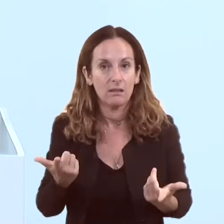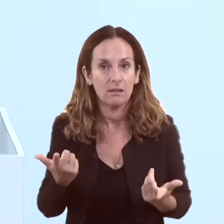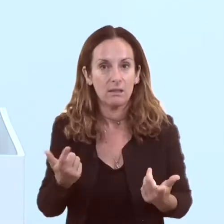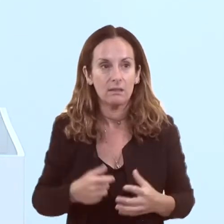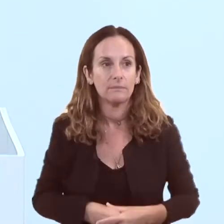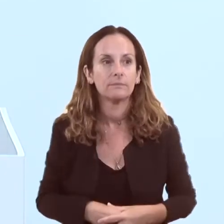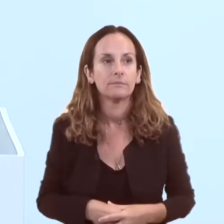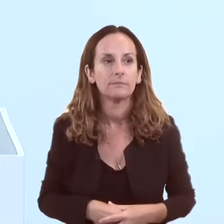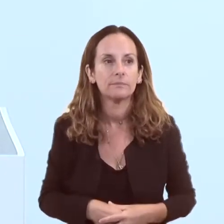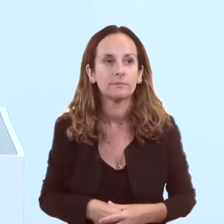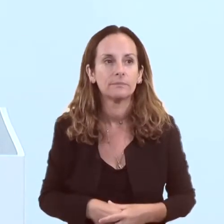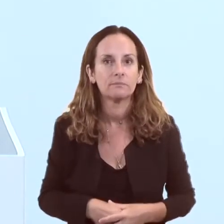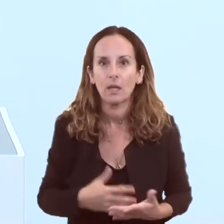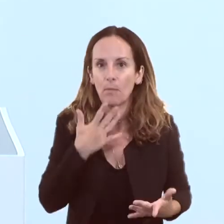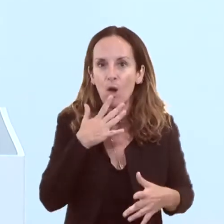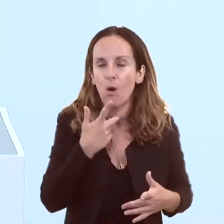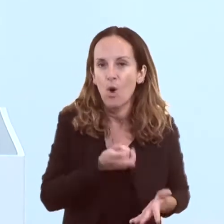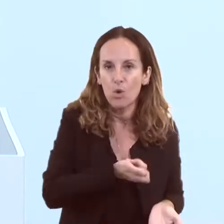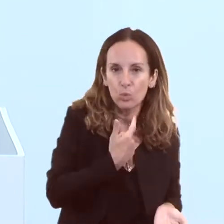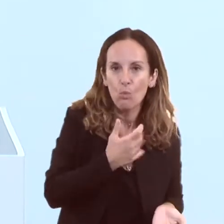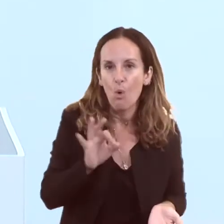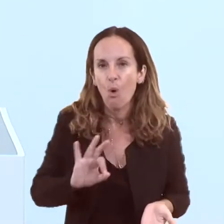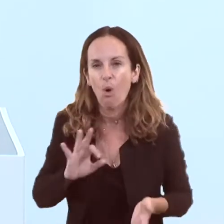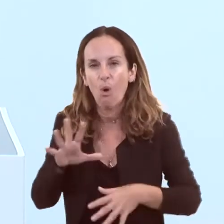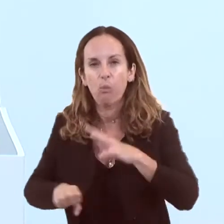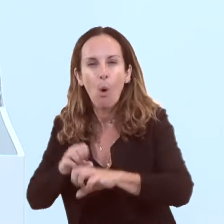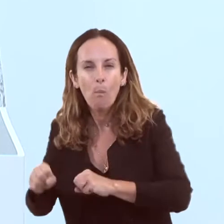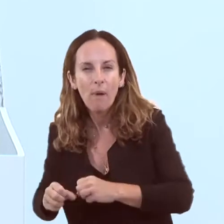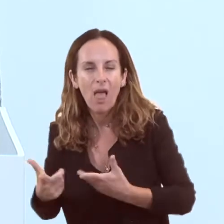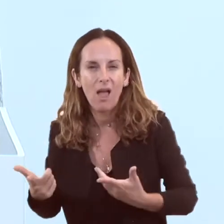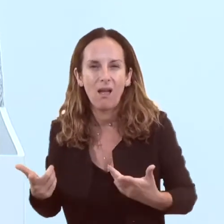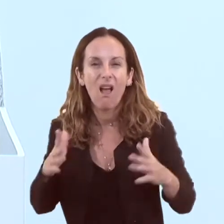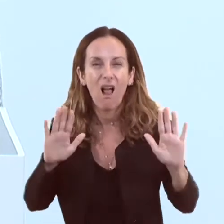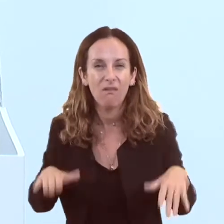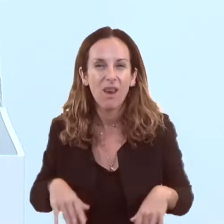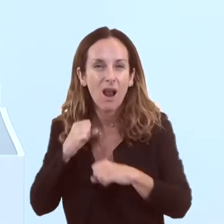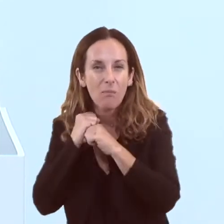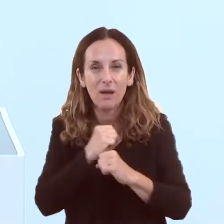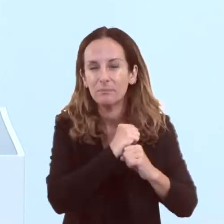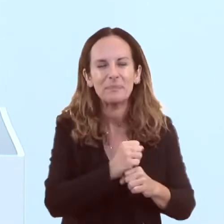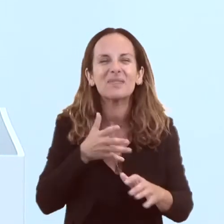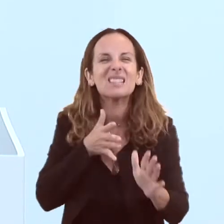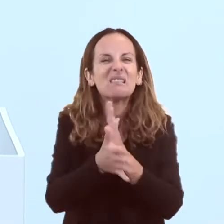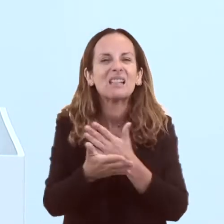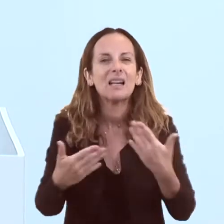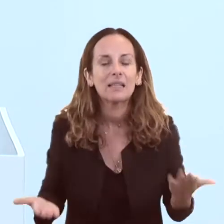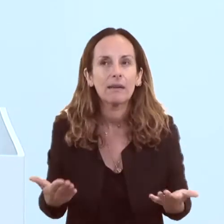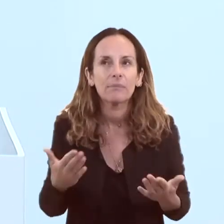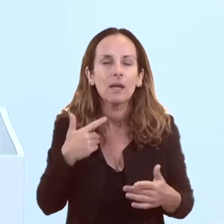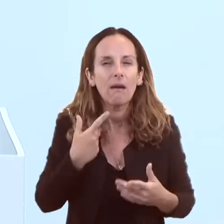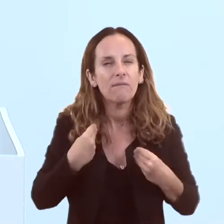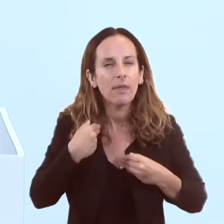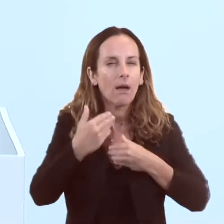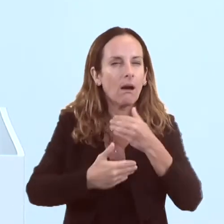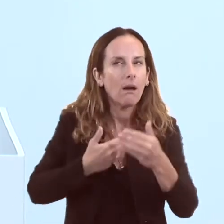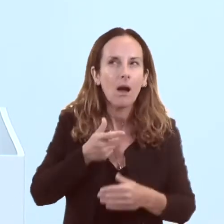no Entonces quiero decir con esto por resumir que uno Aprende con el tiempo a que la palabra la palabra libertad Es un término de